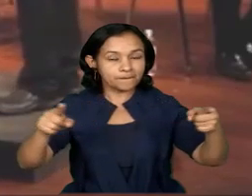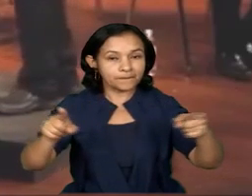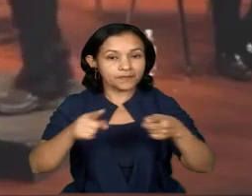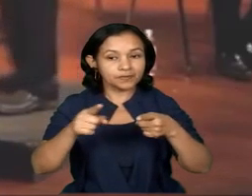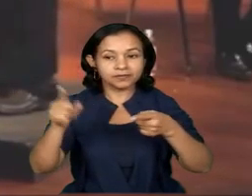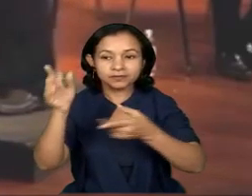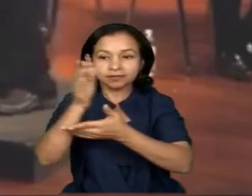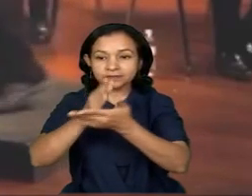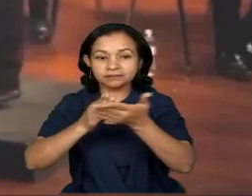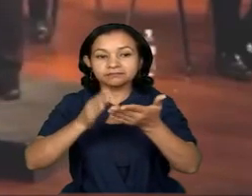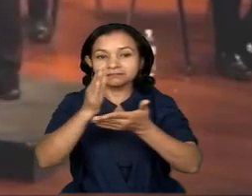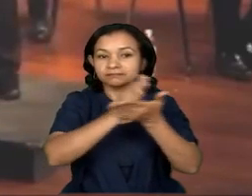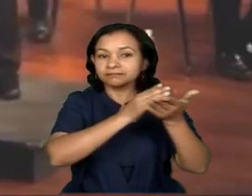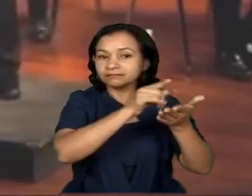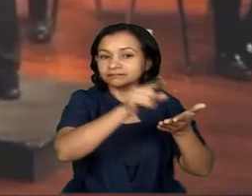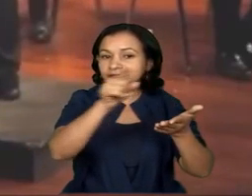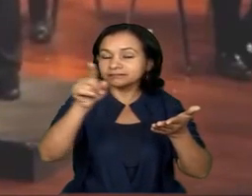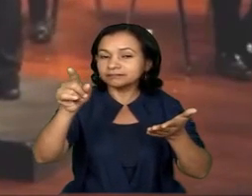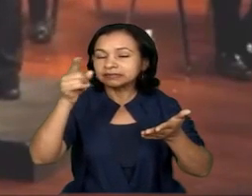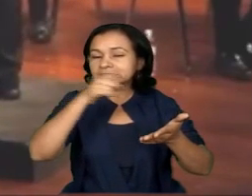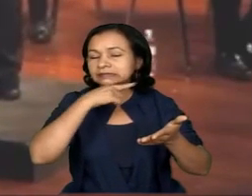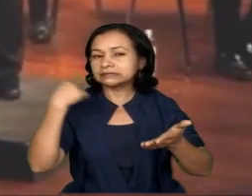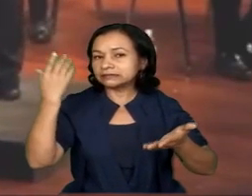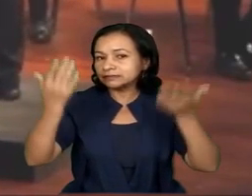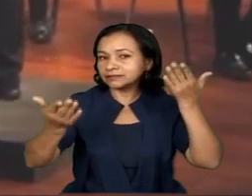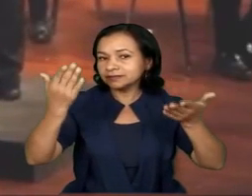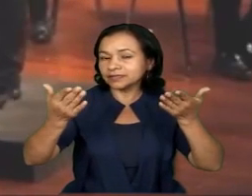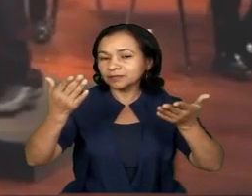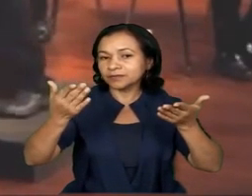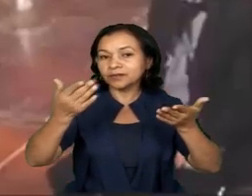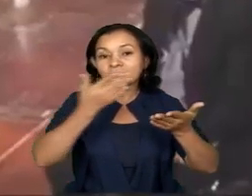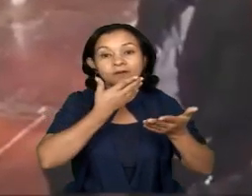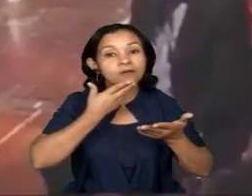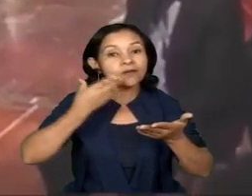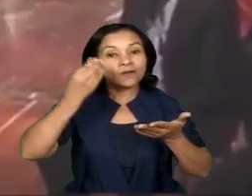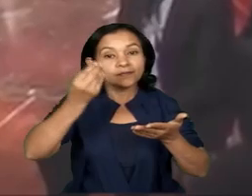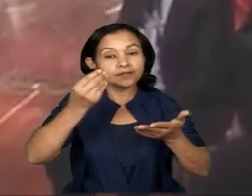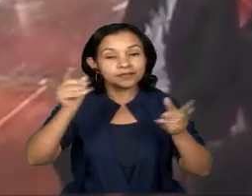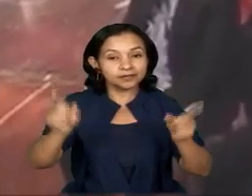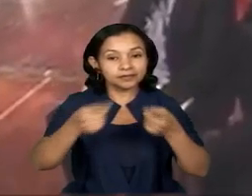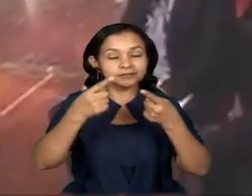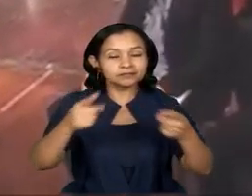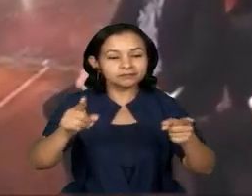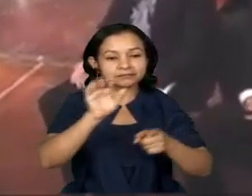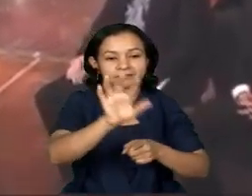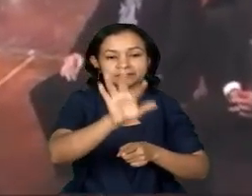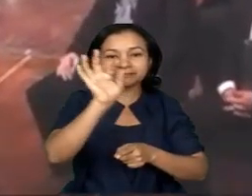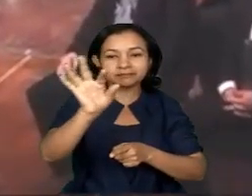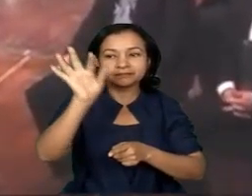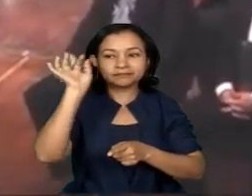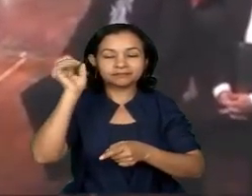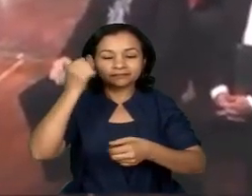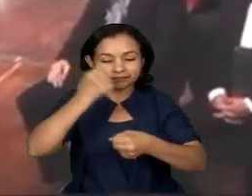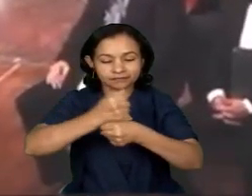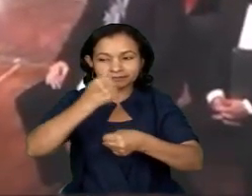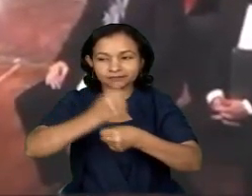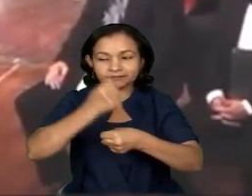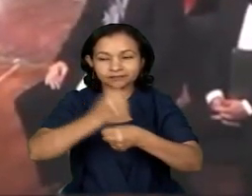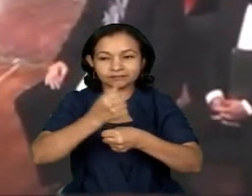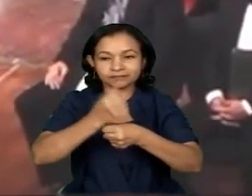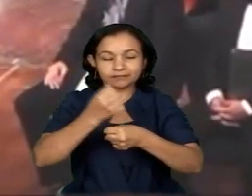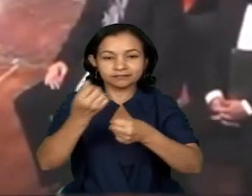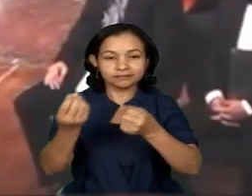ellos, lo más seguro es que salgan de los jóvenes destacados de las orquestas sinfónicas. Quienes han estado trabajando inmersos en